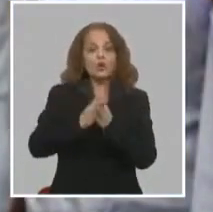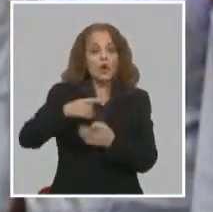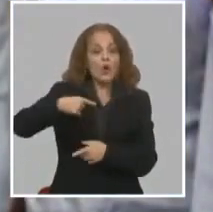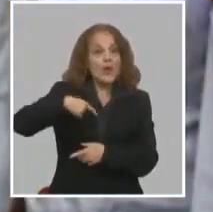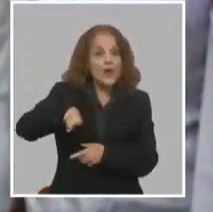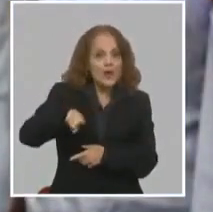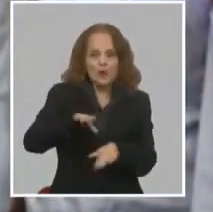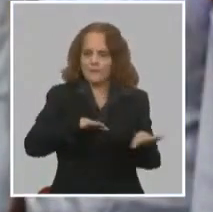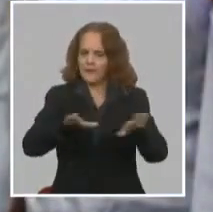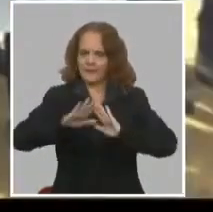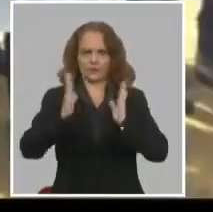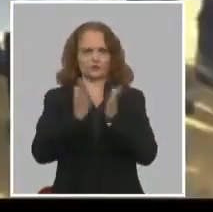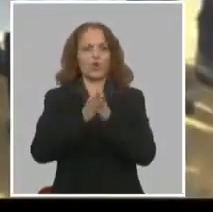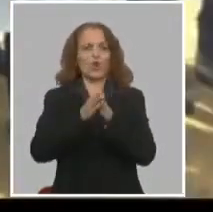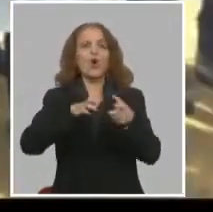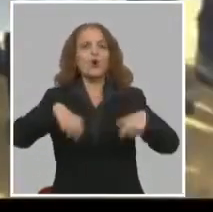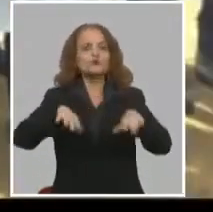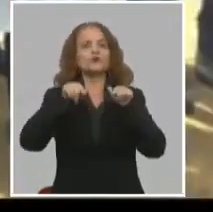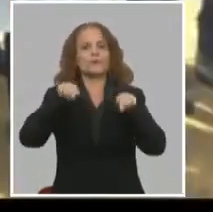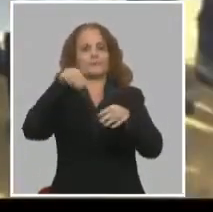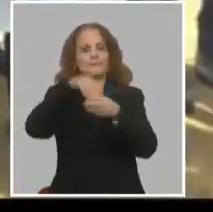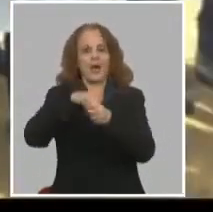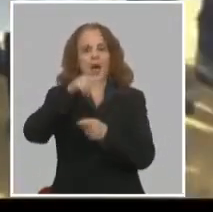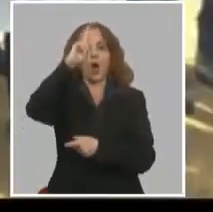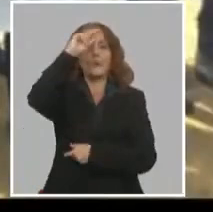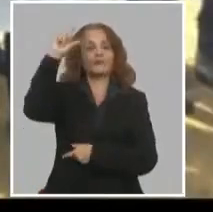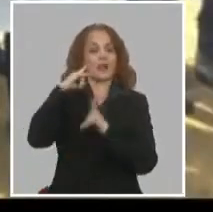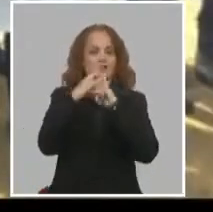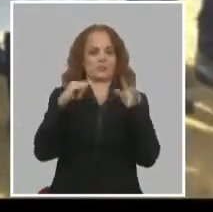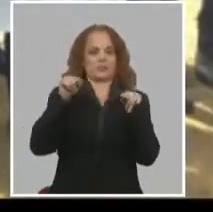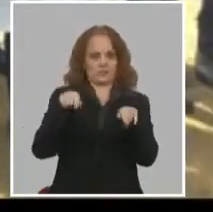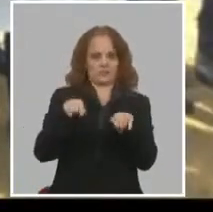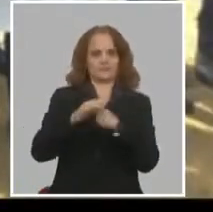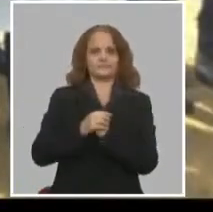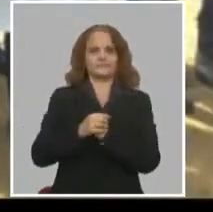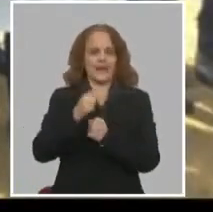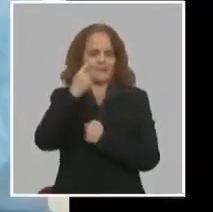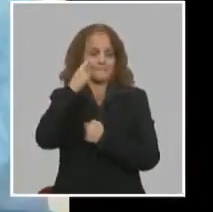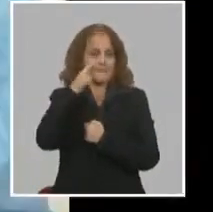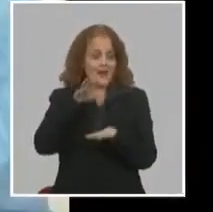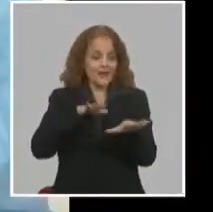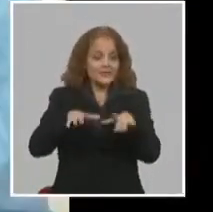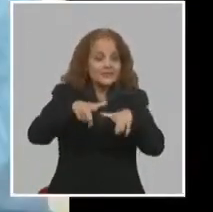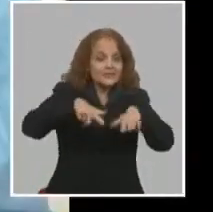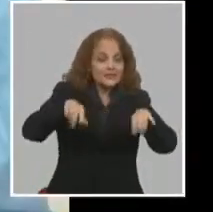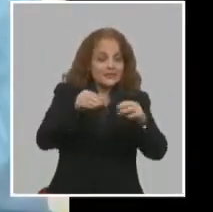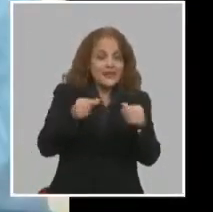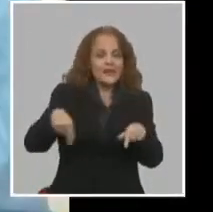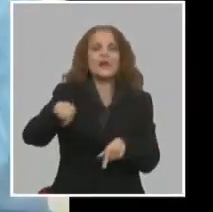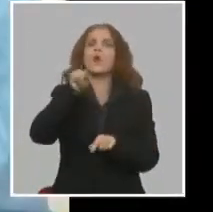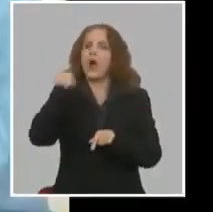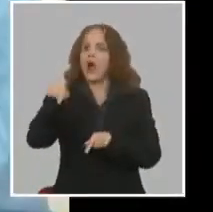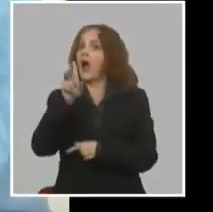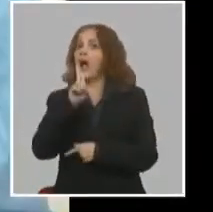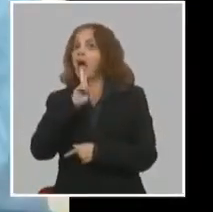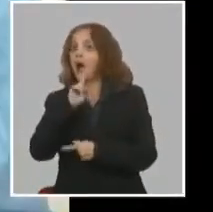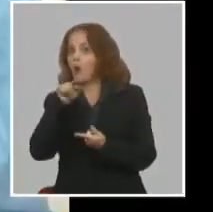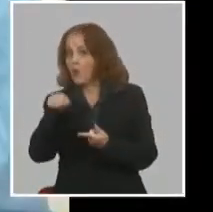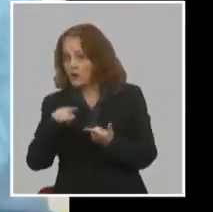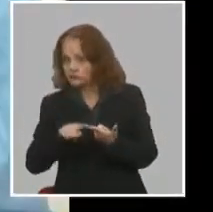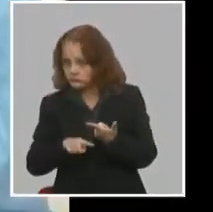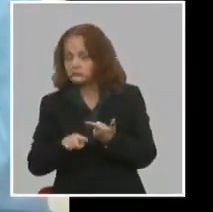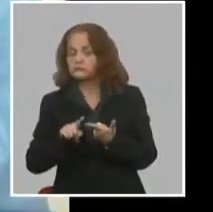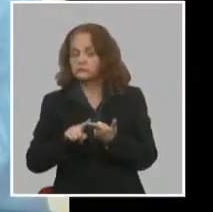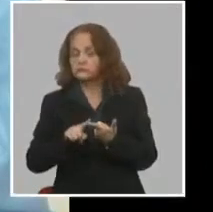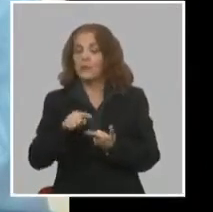los hospitales de campaña. Una vez que se identifica el terreno, que tiene que tener un requisito indispensable, que es que haya agua, fundamentalmente, porque vamos